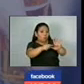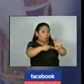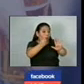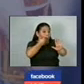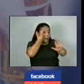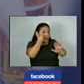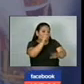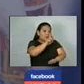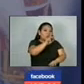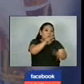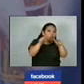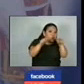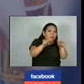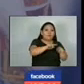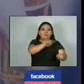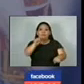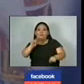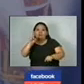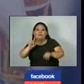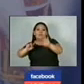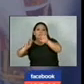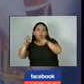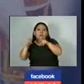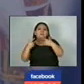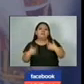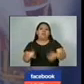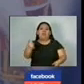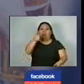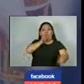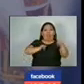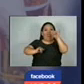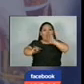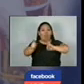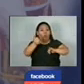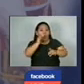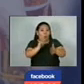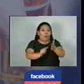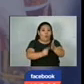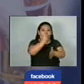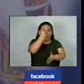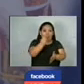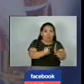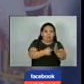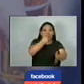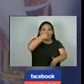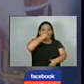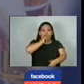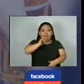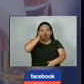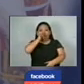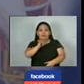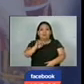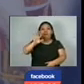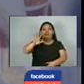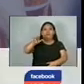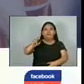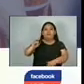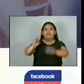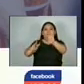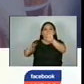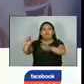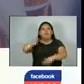jóvenes entre los 13 a 17 años consumen este tipo de bebidas una vez al día. Mientras que el 5